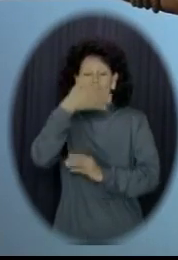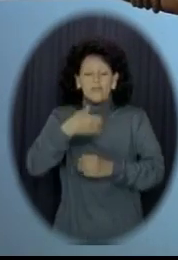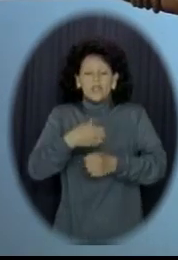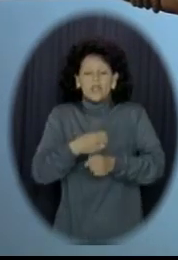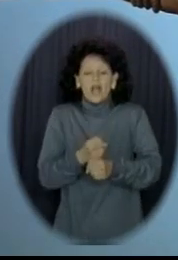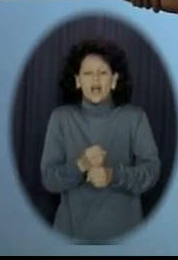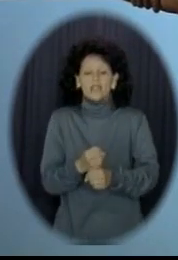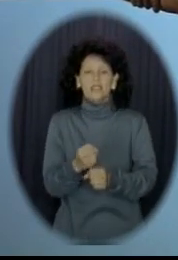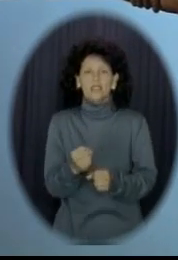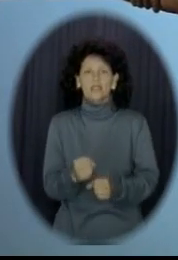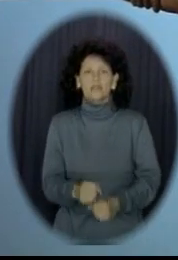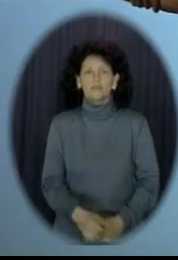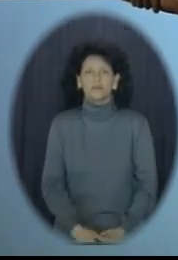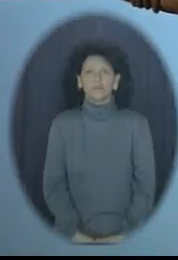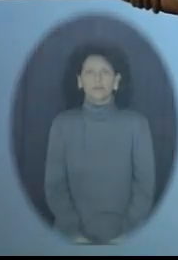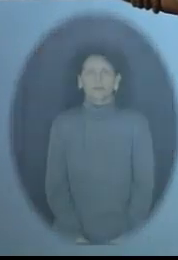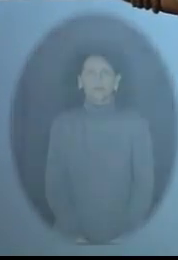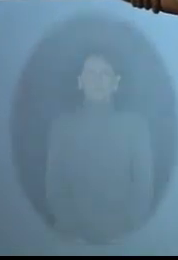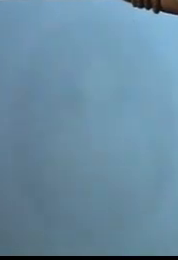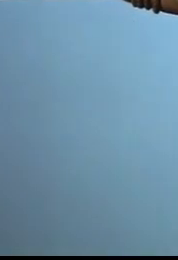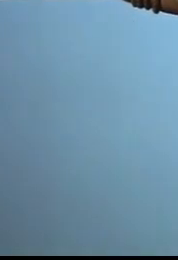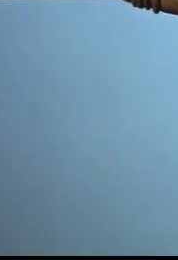porque no saben lo que hacen.